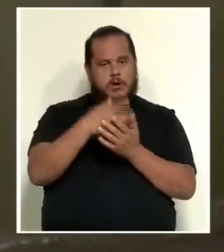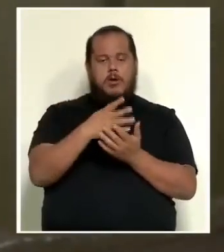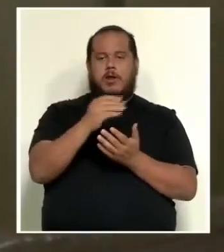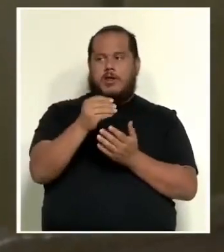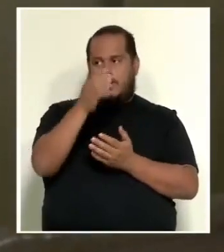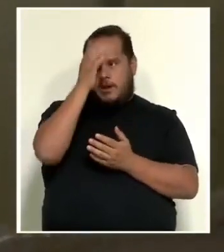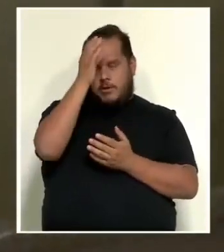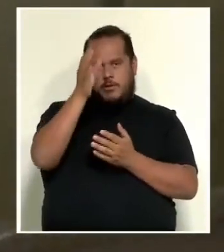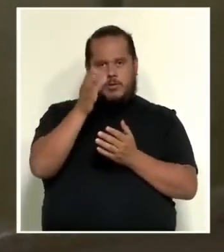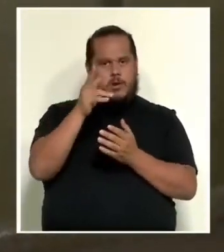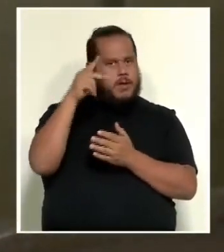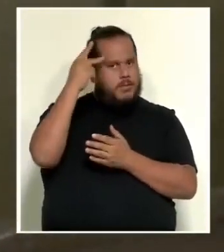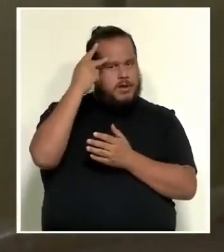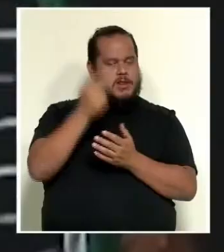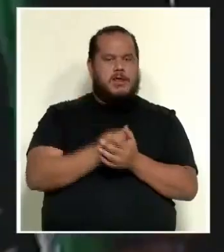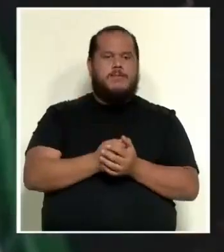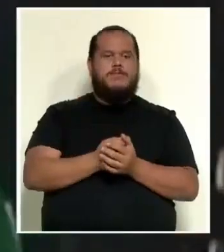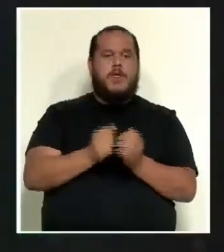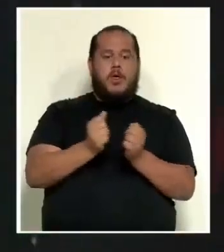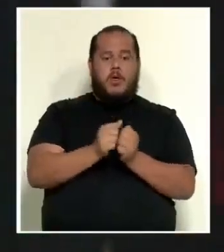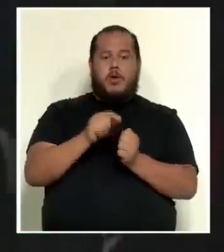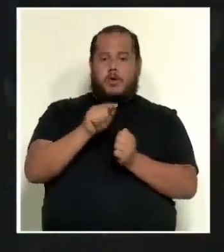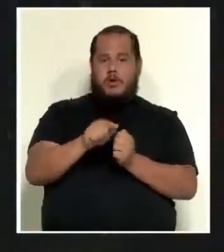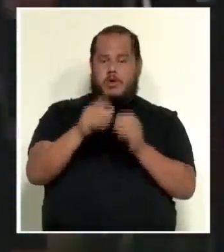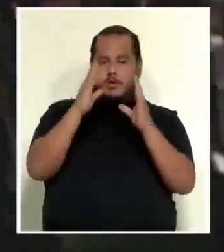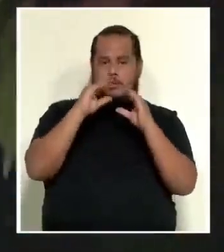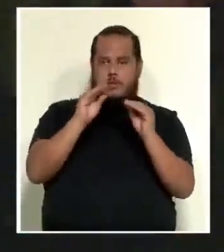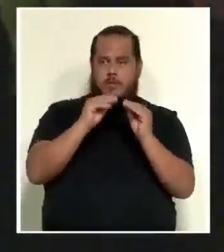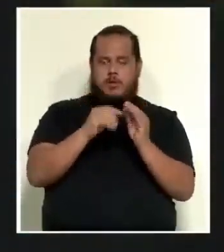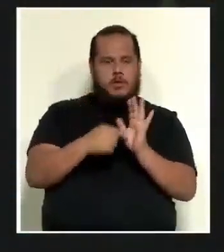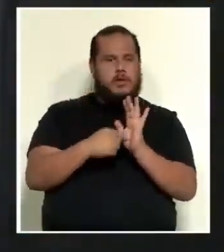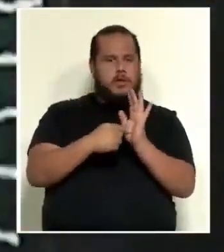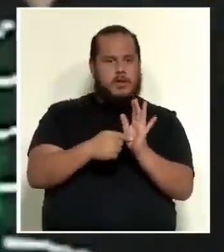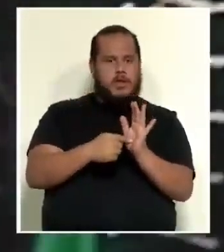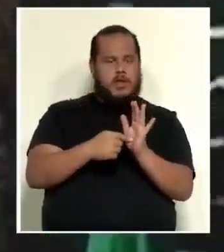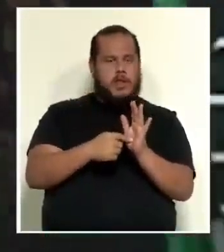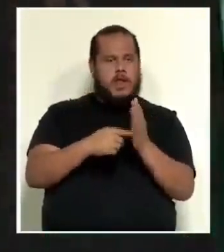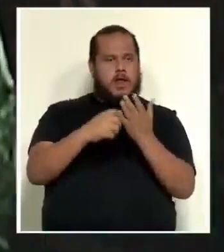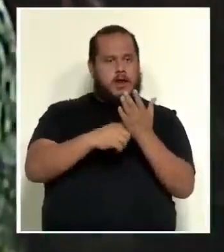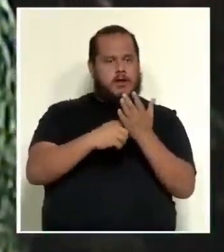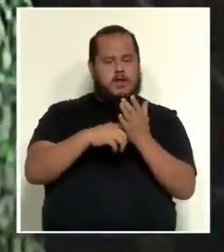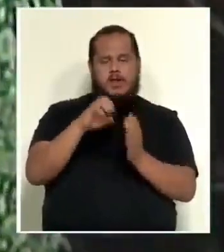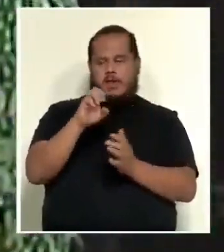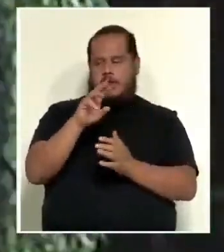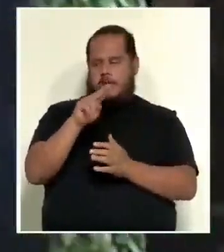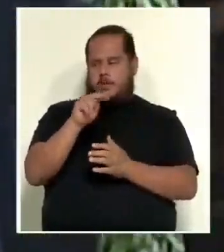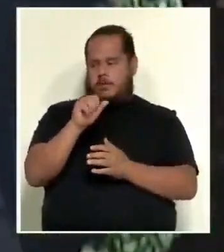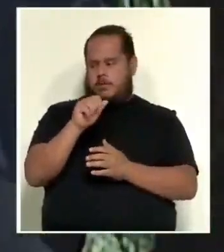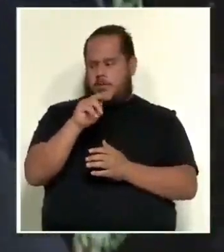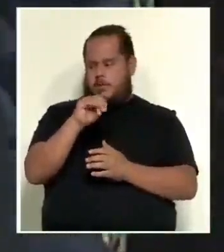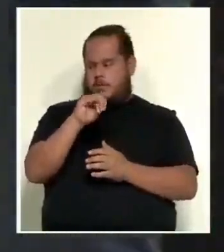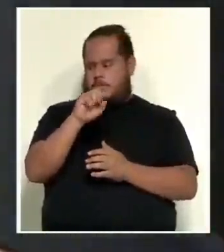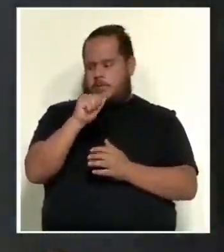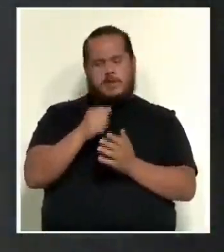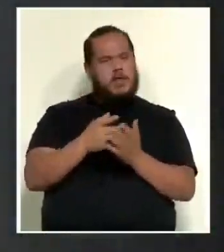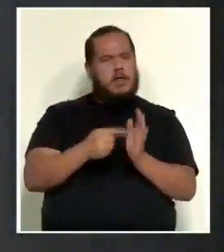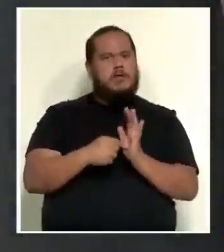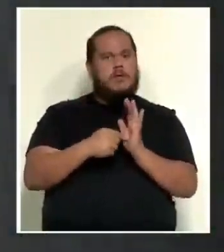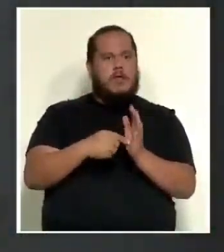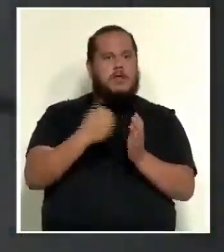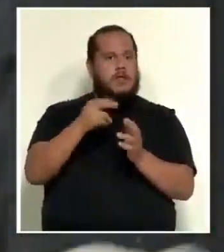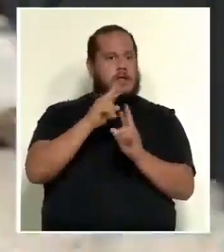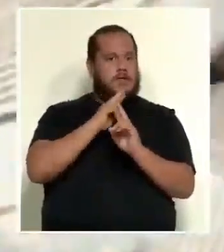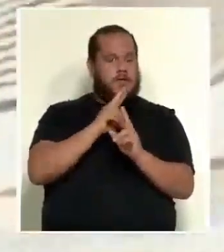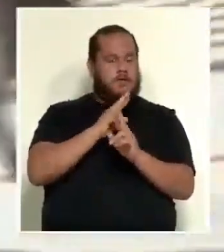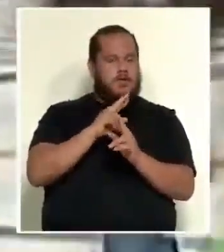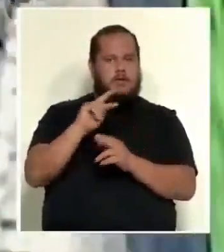la cultura política. Con estos datos que revela la revista The Economist, vale preguntarse si el